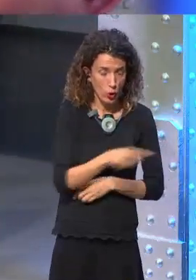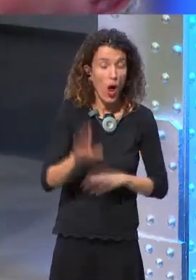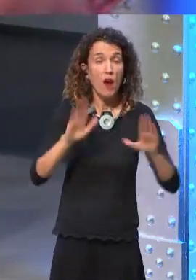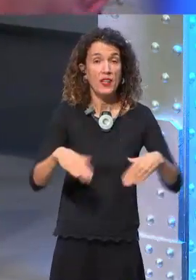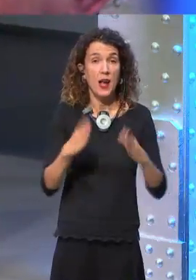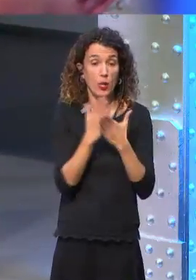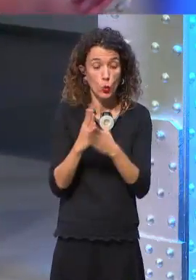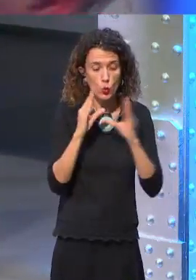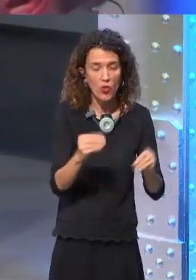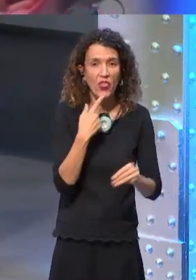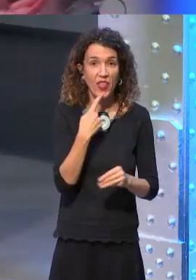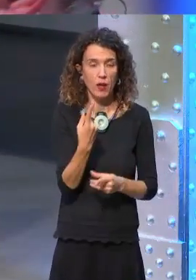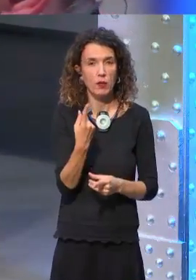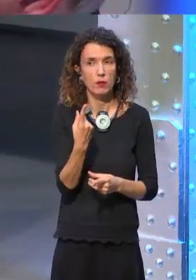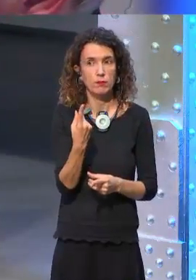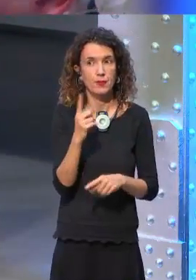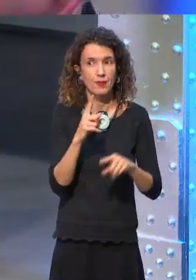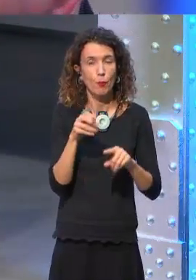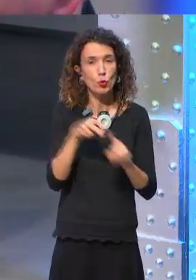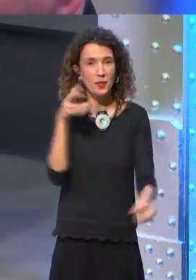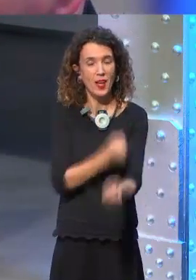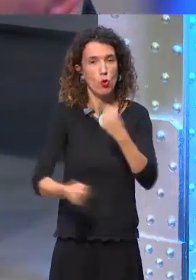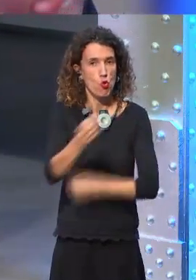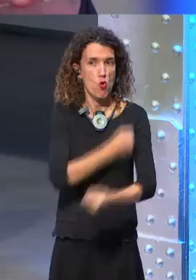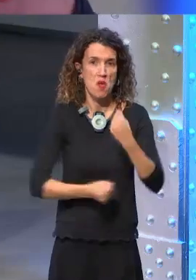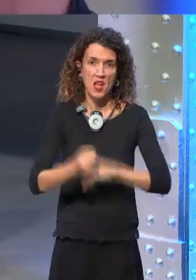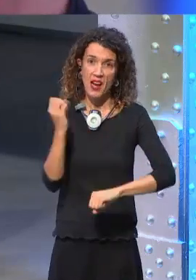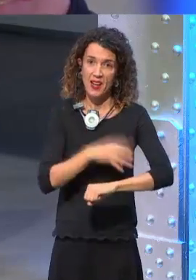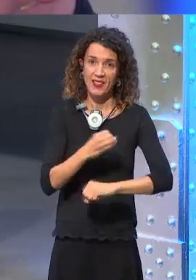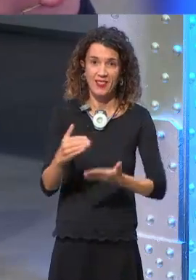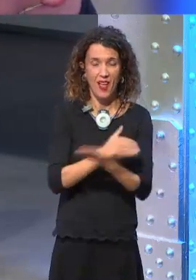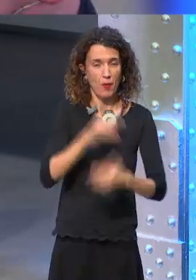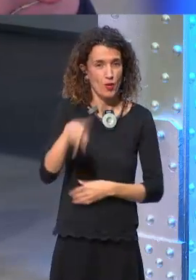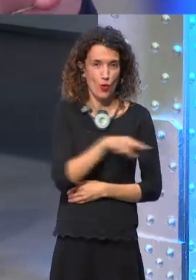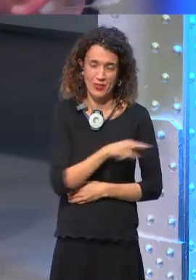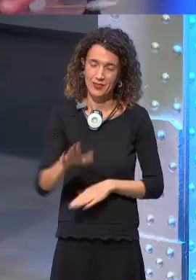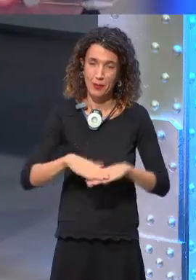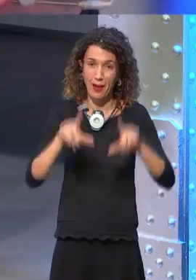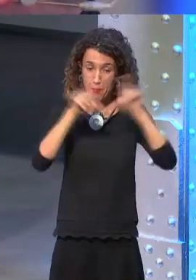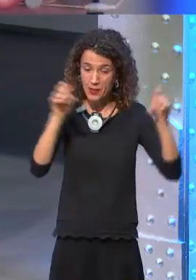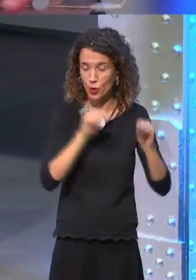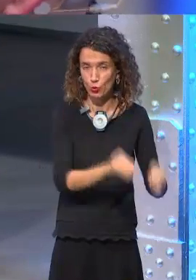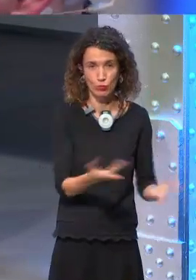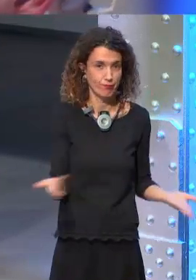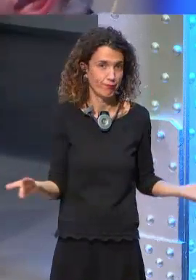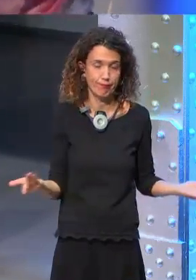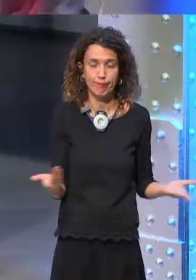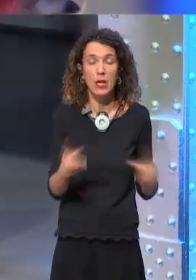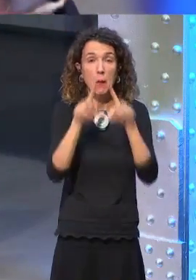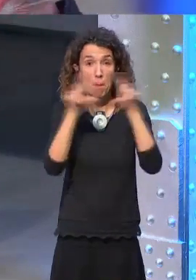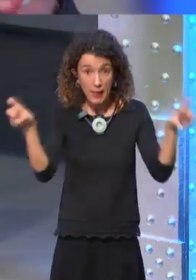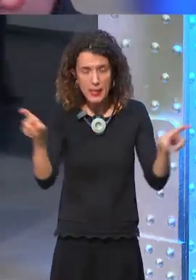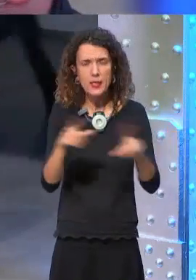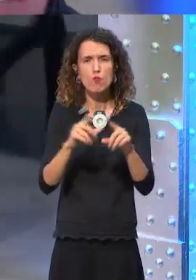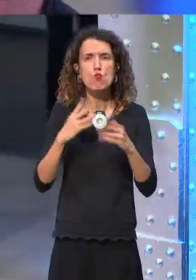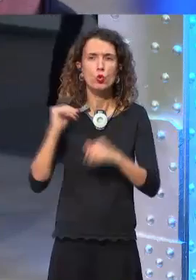que económicamente no era rentable hacerlo para su empresa y esto es una empresa que